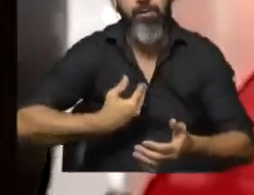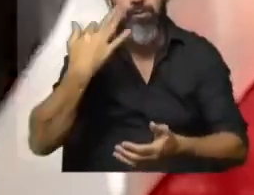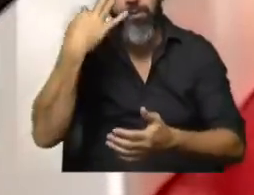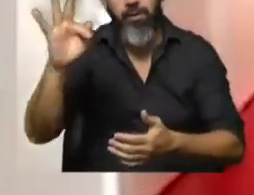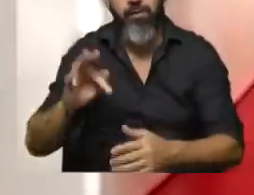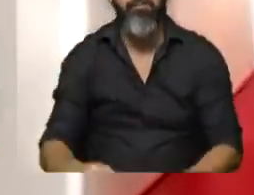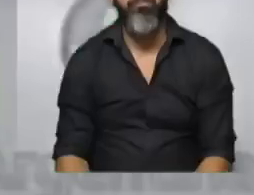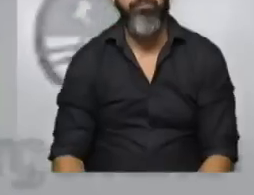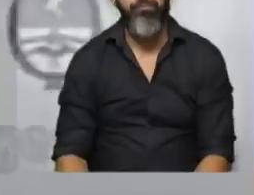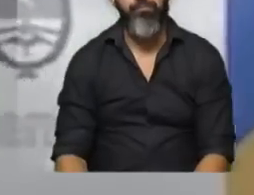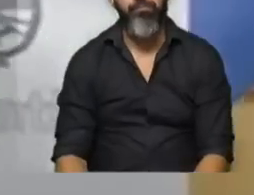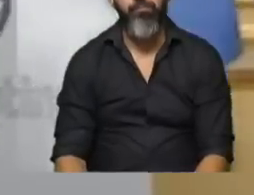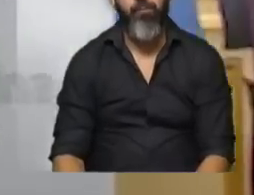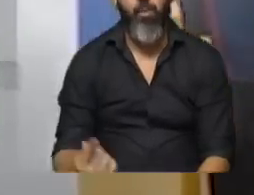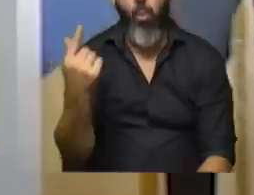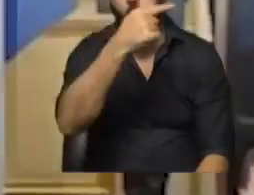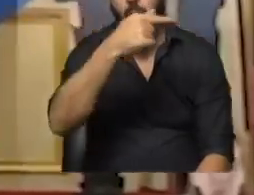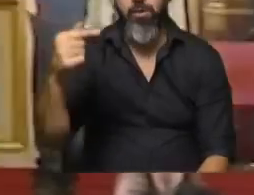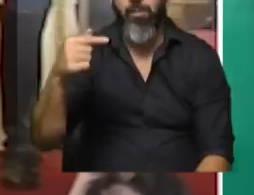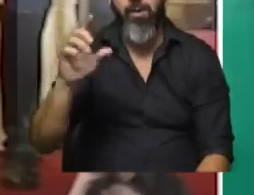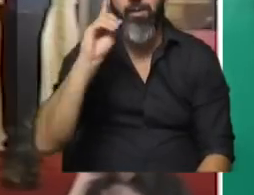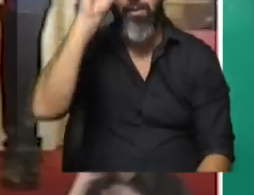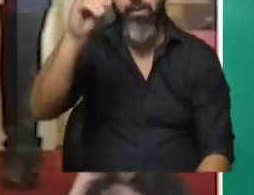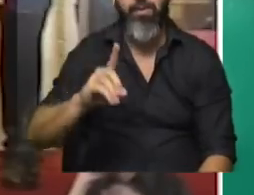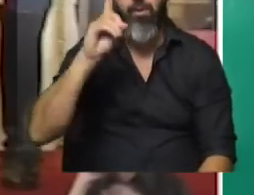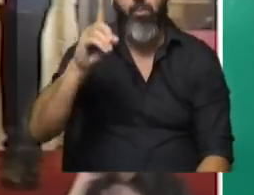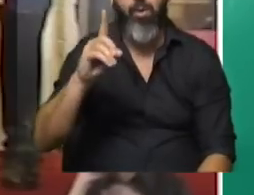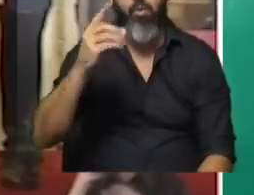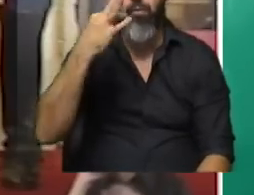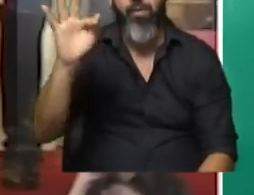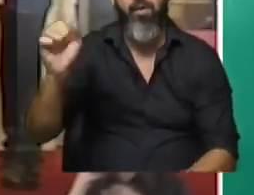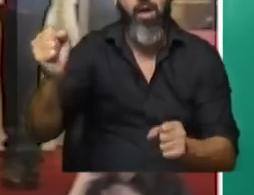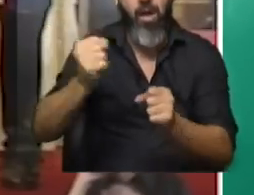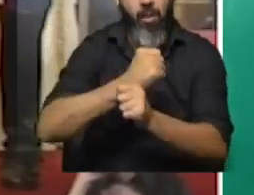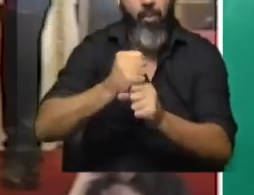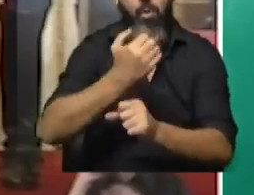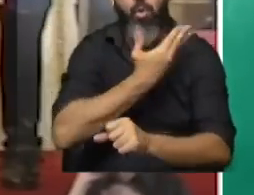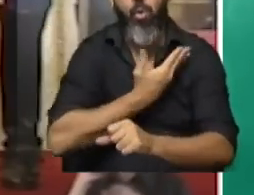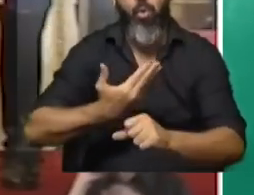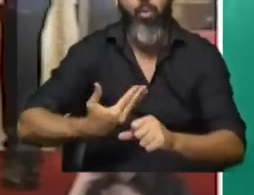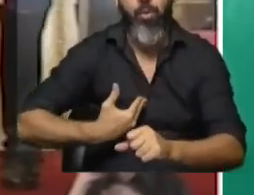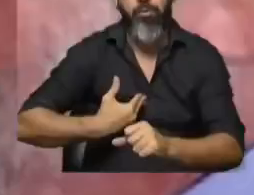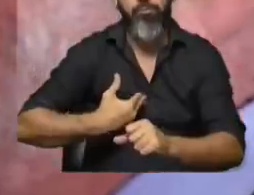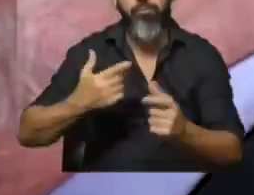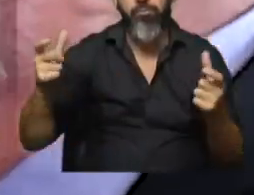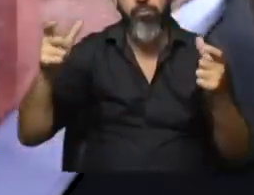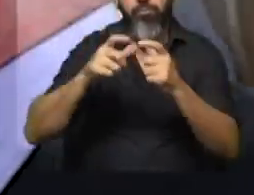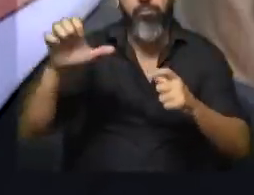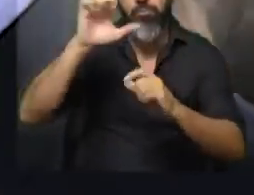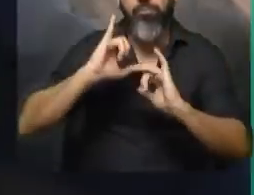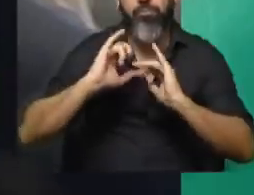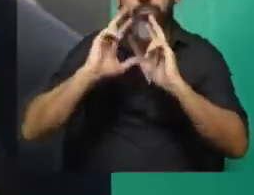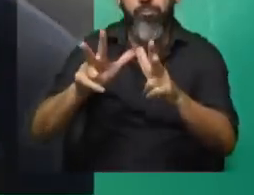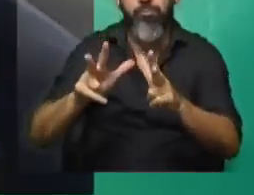Emmanuel macrón hace una semana la cámara de diputados gala aprobó un pedido para que el gobierno transmita a la comisión europea